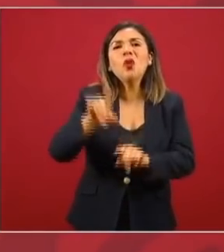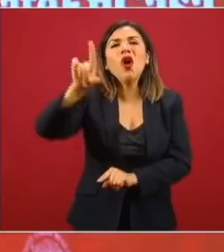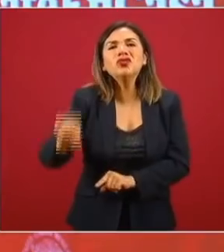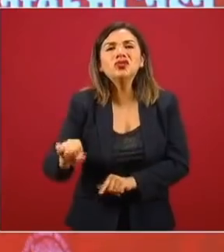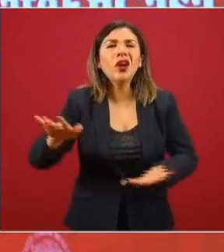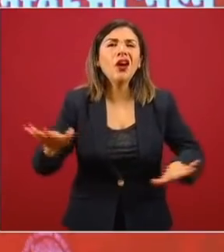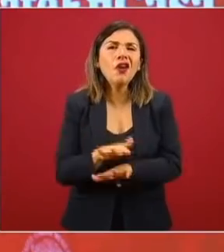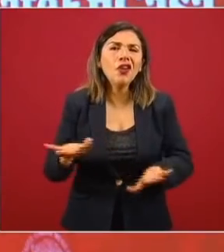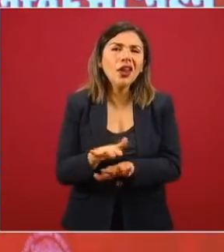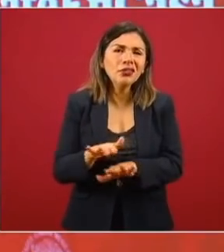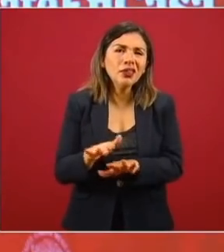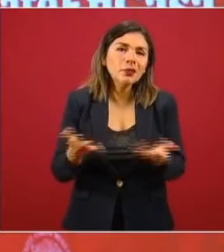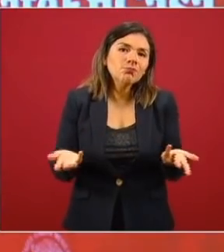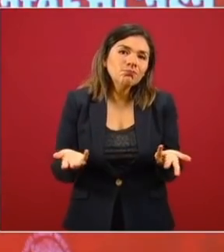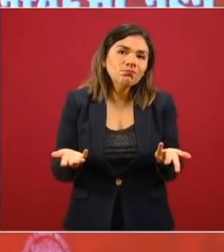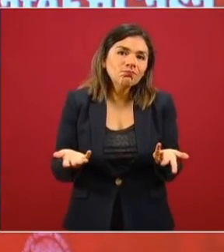acorrienta,